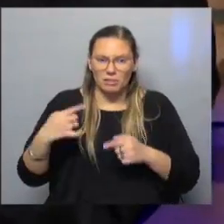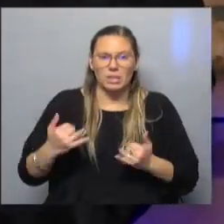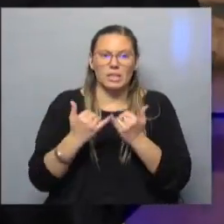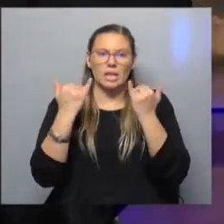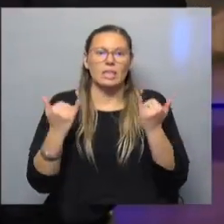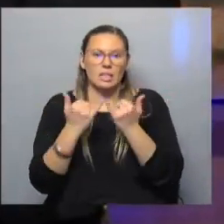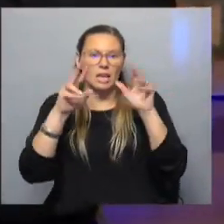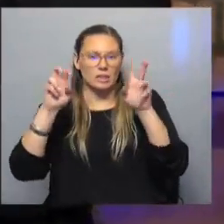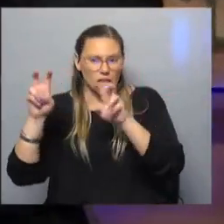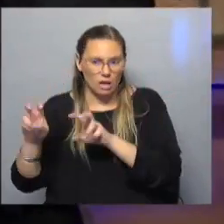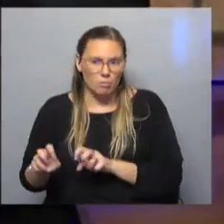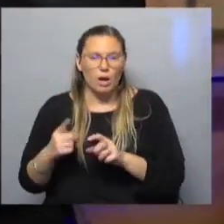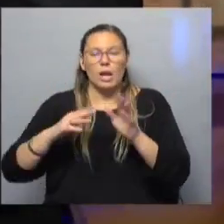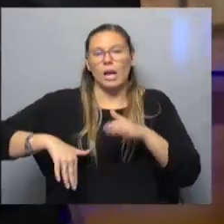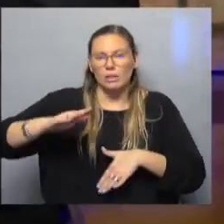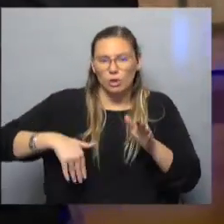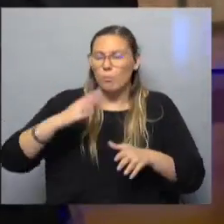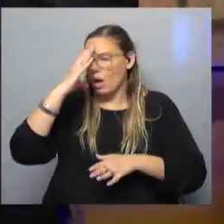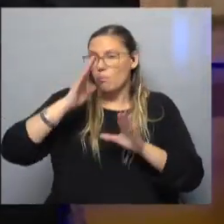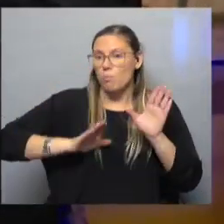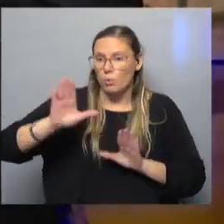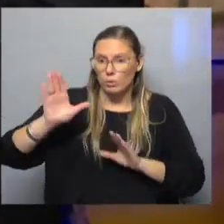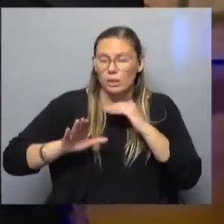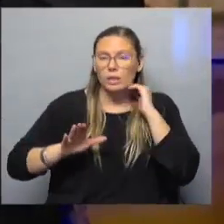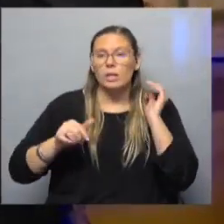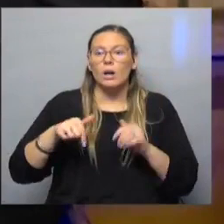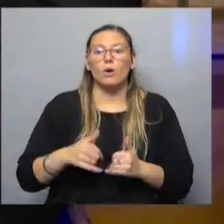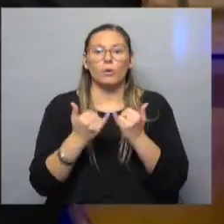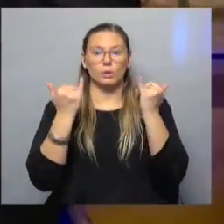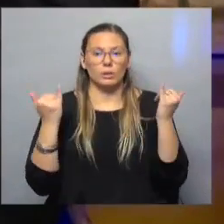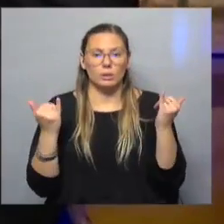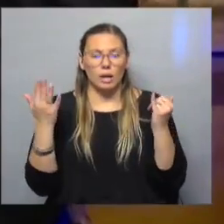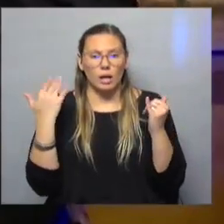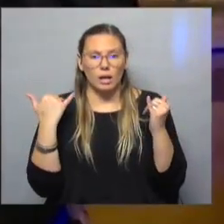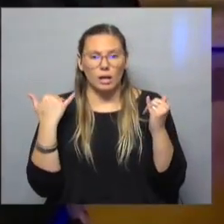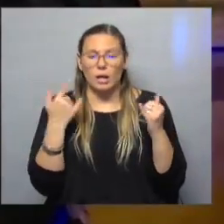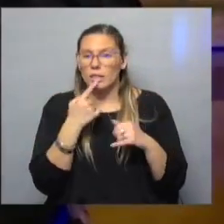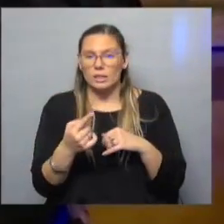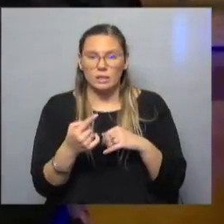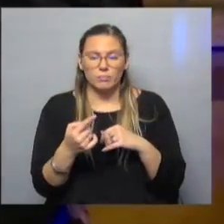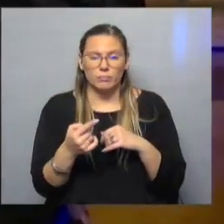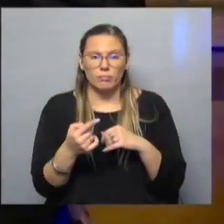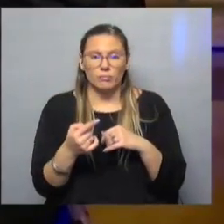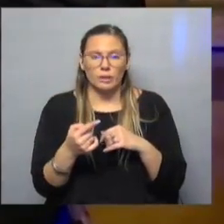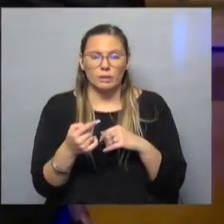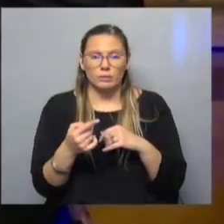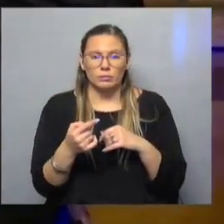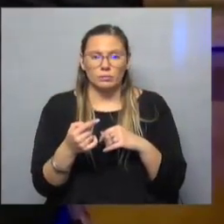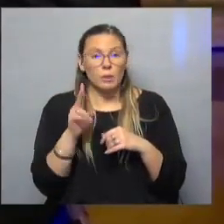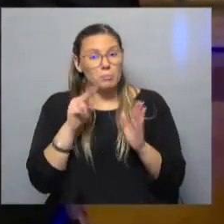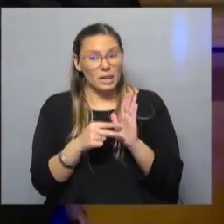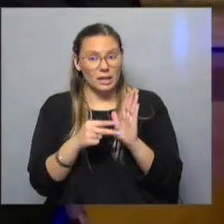como temático, ¿no? Un día candombe, un día murga. En el caso del día de hoy, como les dijimos recién, va a estar... ¡Ay,